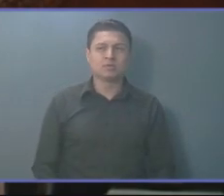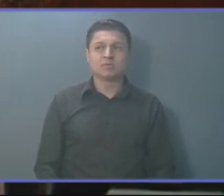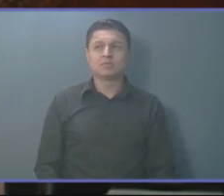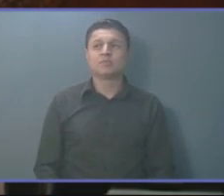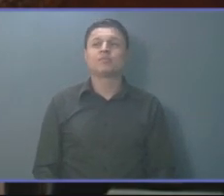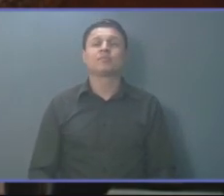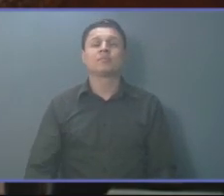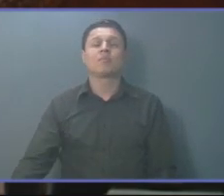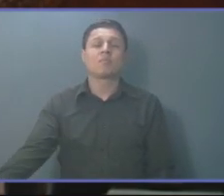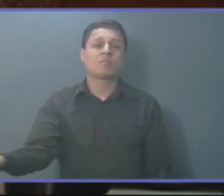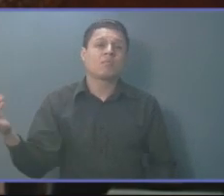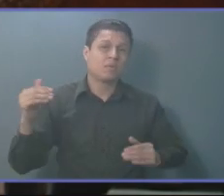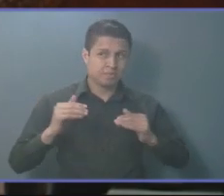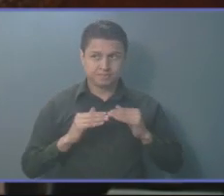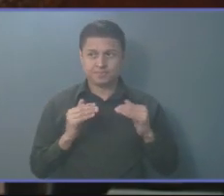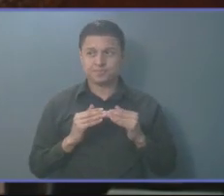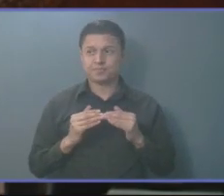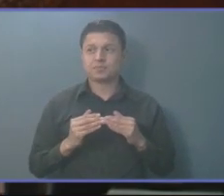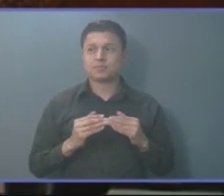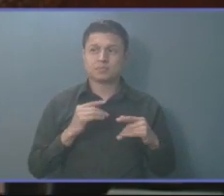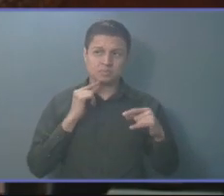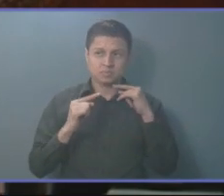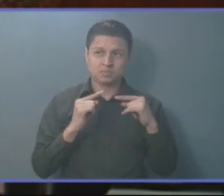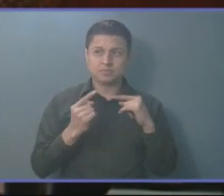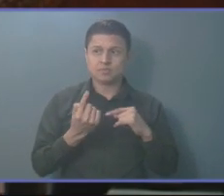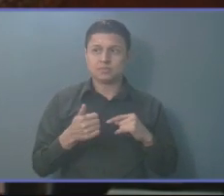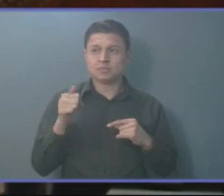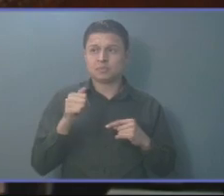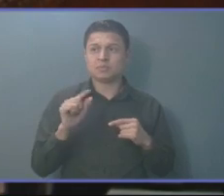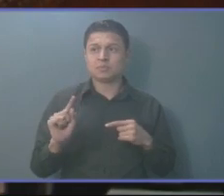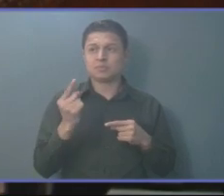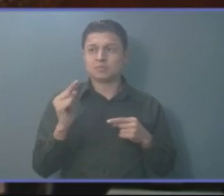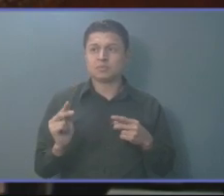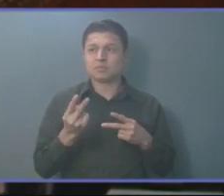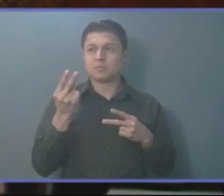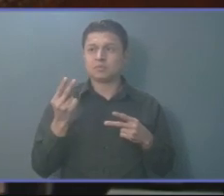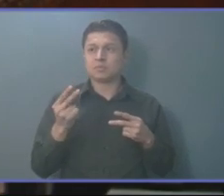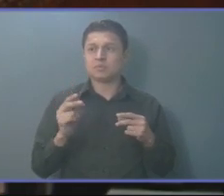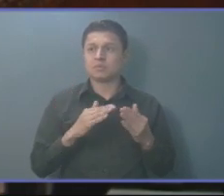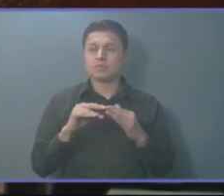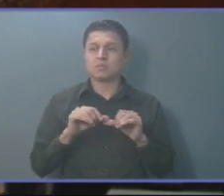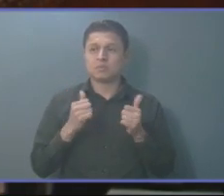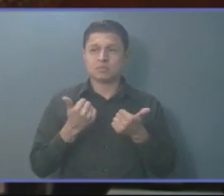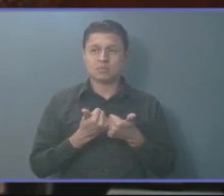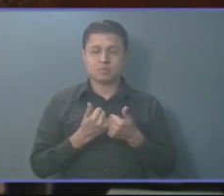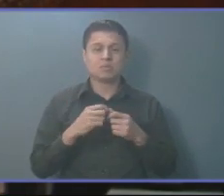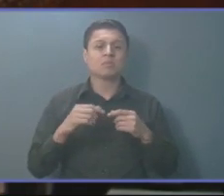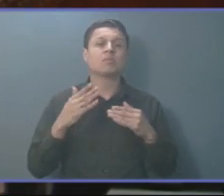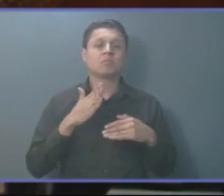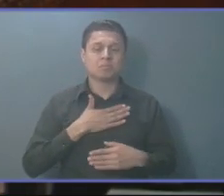Asimismo, los jefes de unidades primarias y secundarias de organizaciones quedan